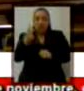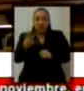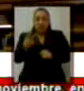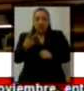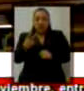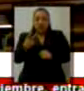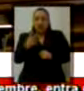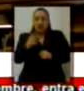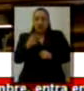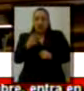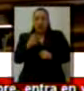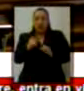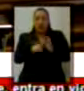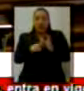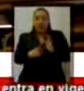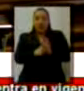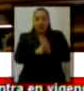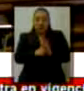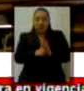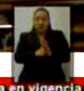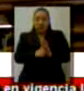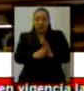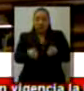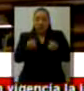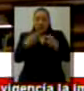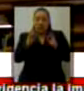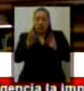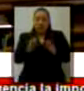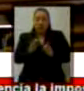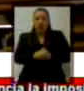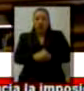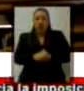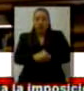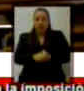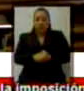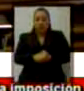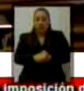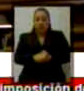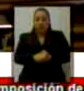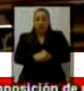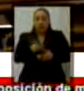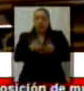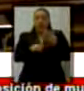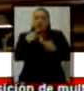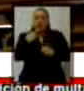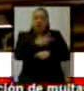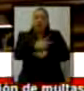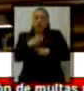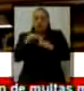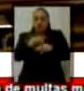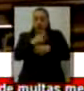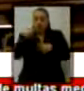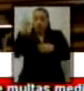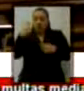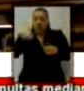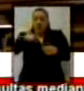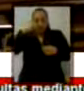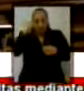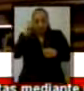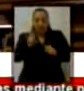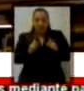de la referida ley nos señala precisamente qué es la violencia en términos generales. Sabemos que es